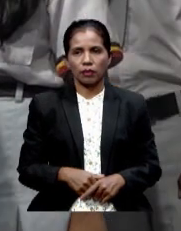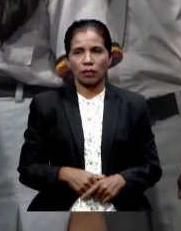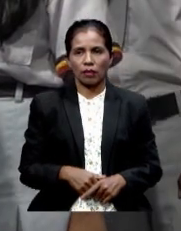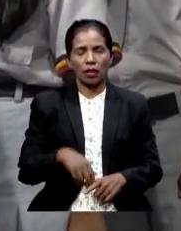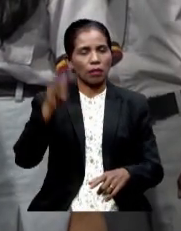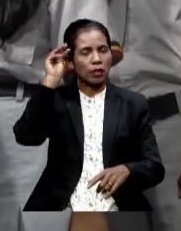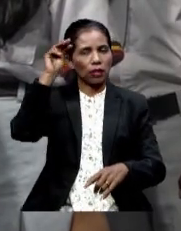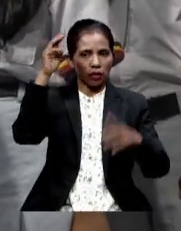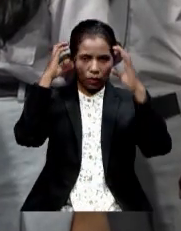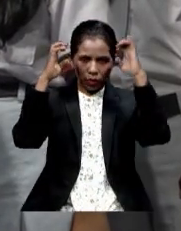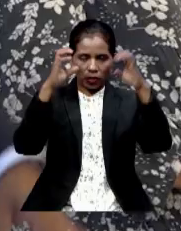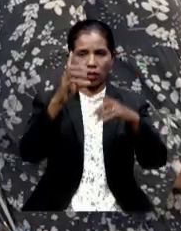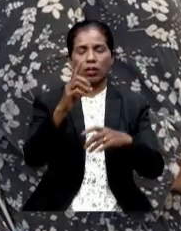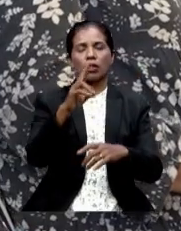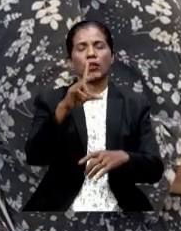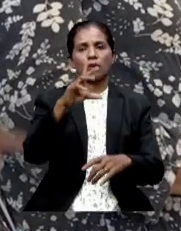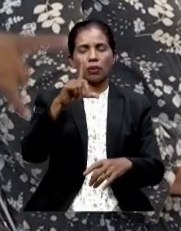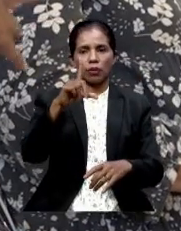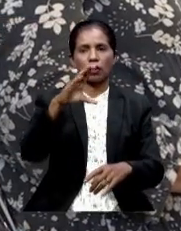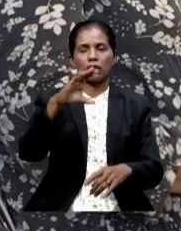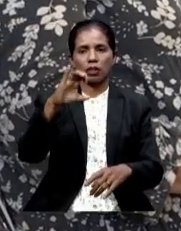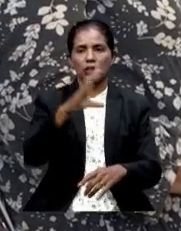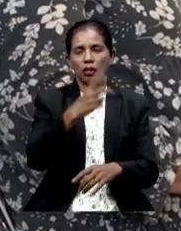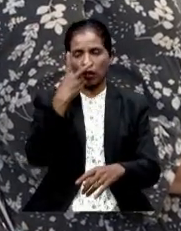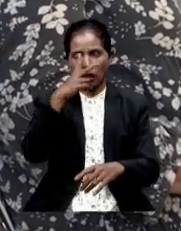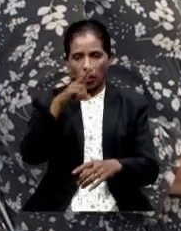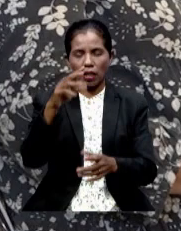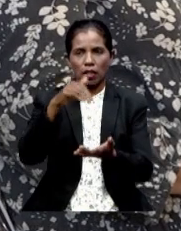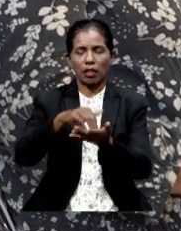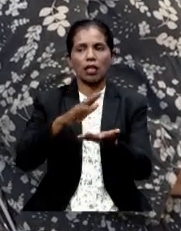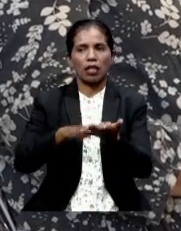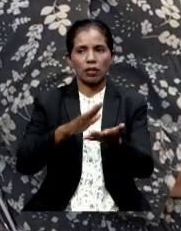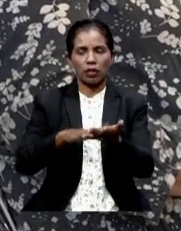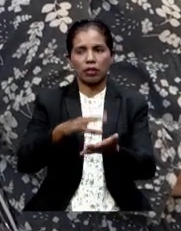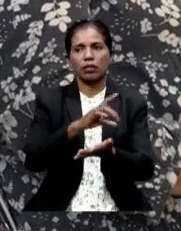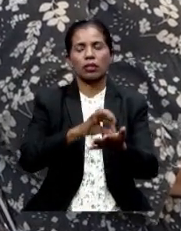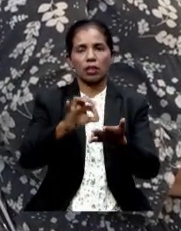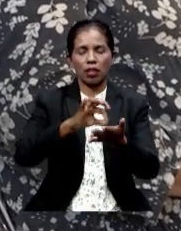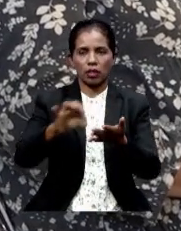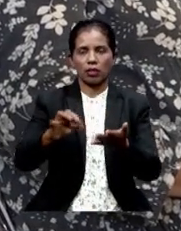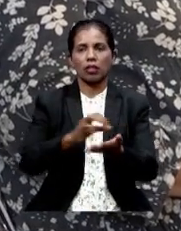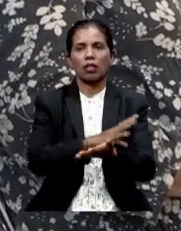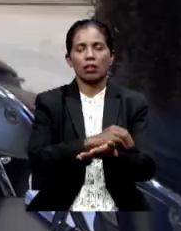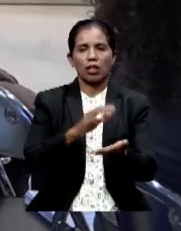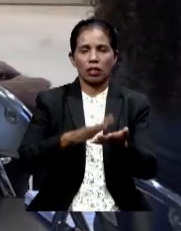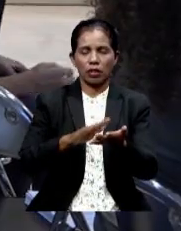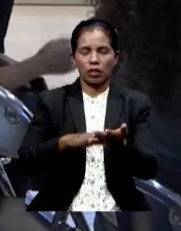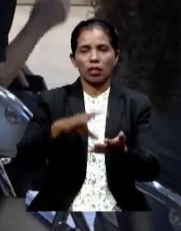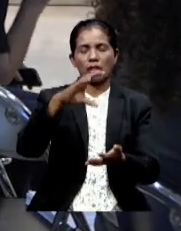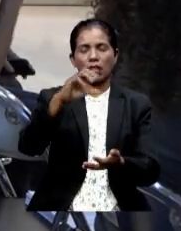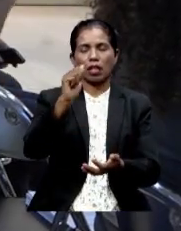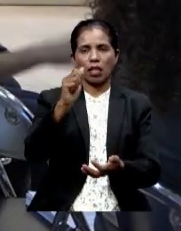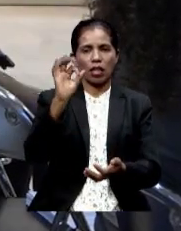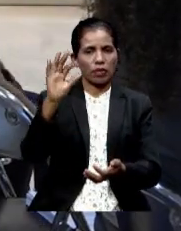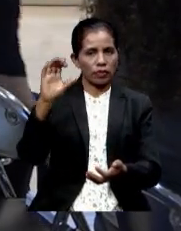Ministra de Educación Dulce de Jesus Suárez declara que la avaliación de la Escuela Centro de Formación Aprendizaje Escolar, CACAFE,